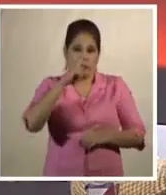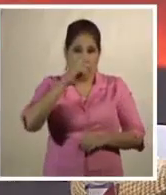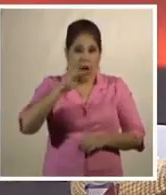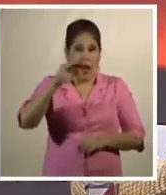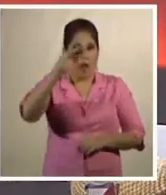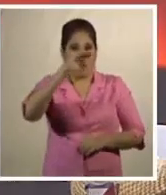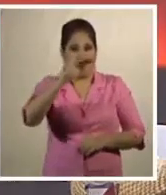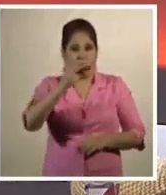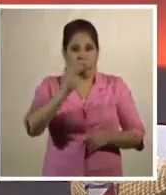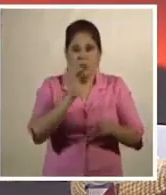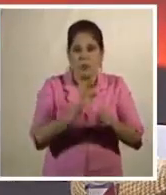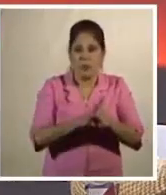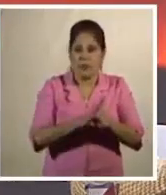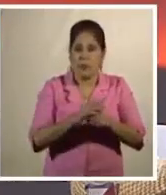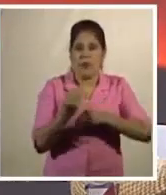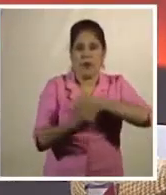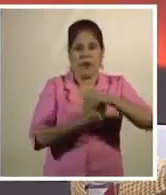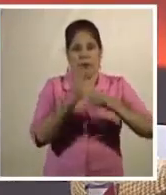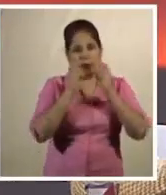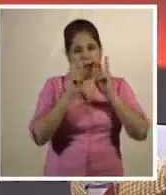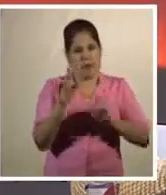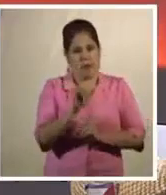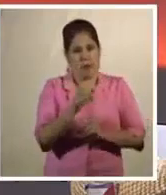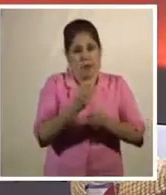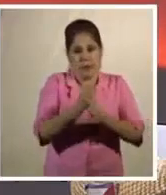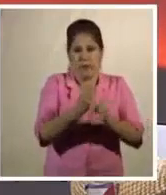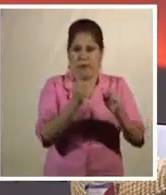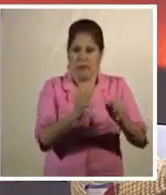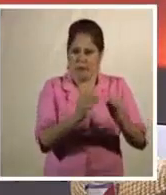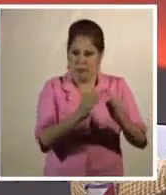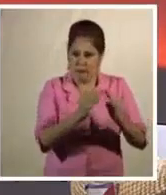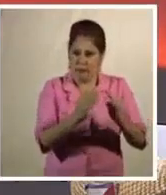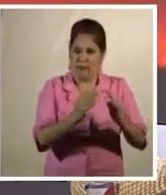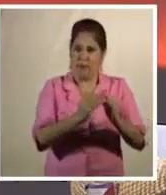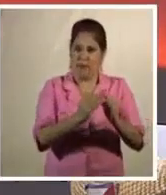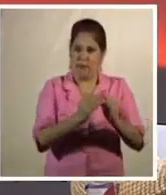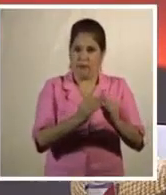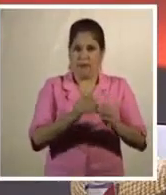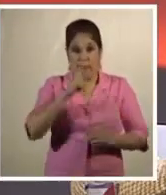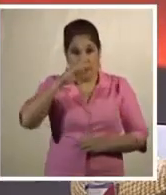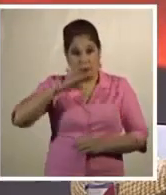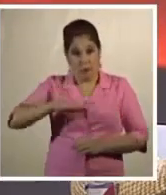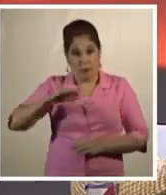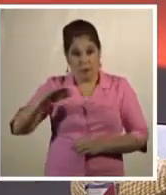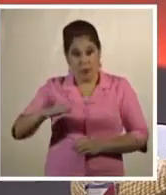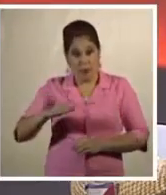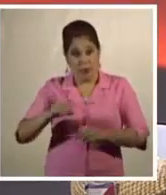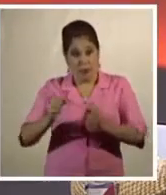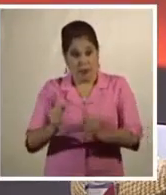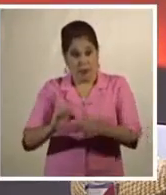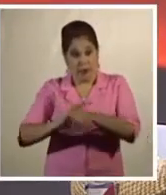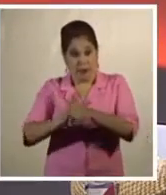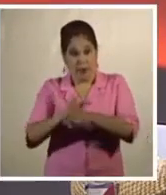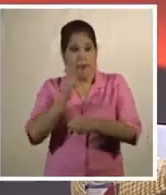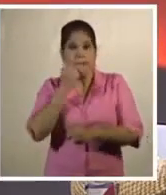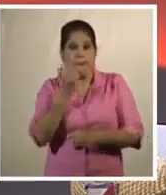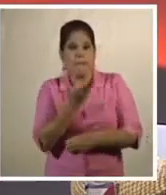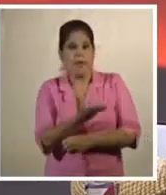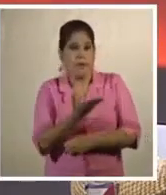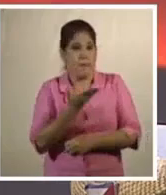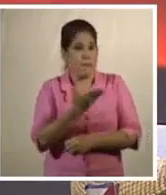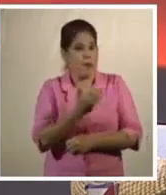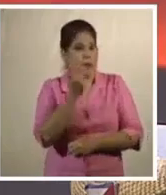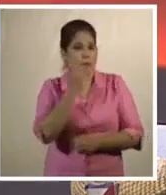como para afrontar un niño que comienza a demandar más de ellos sin una conducta las conductas más frecuente de los niños en pandemia es